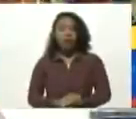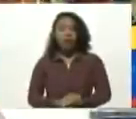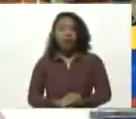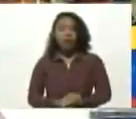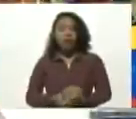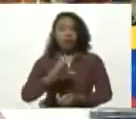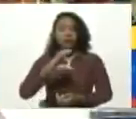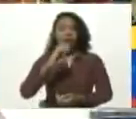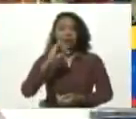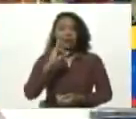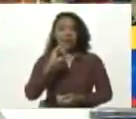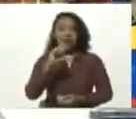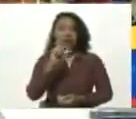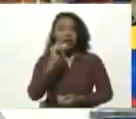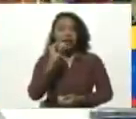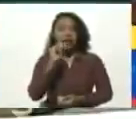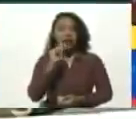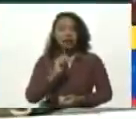Cilia Flores,